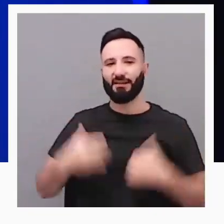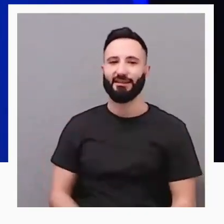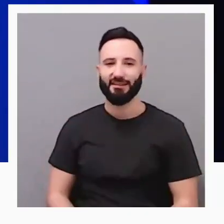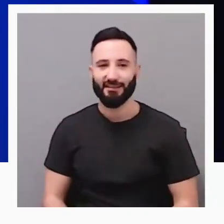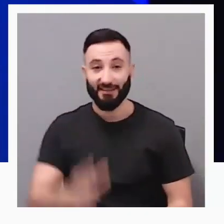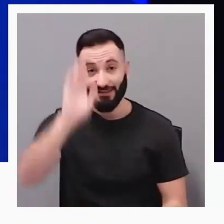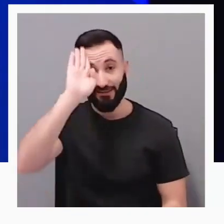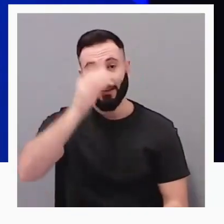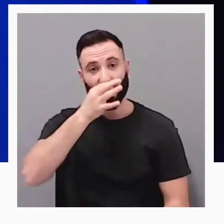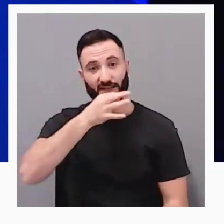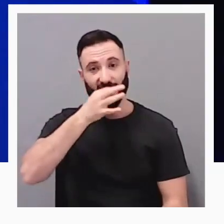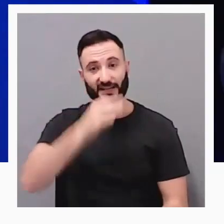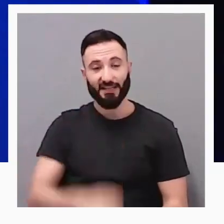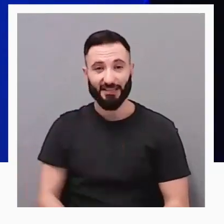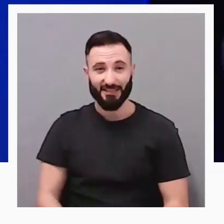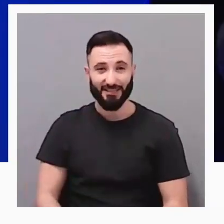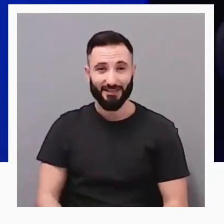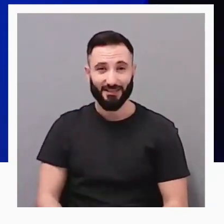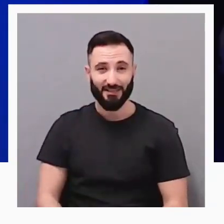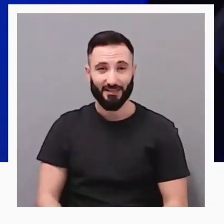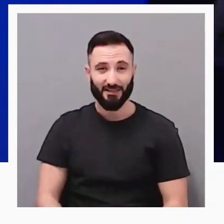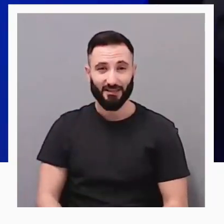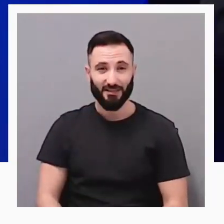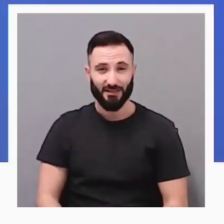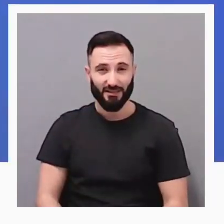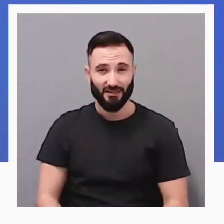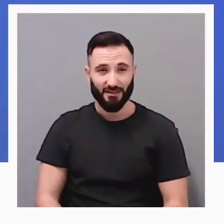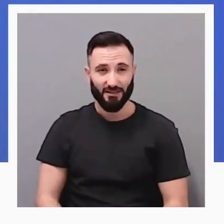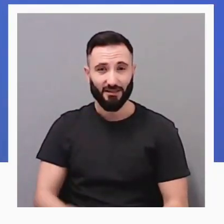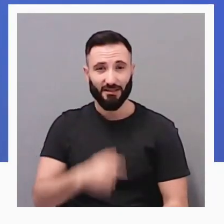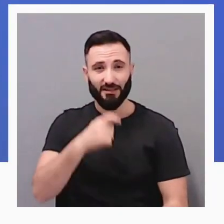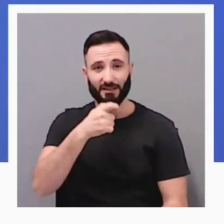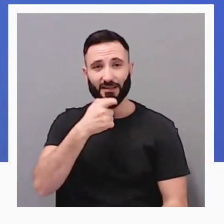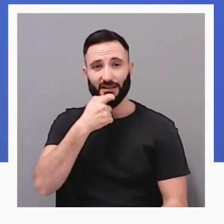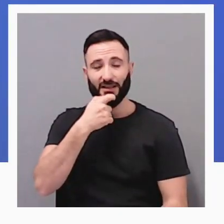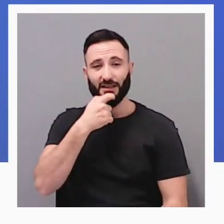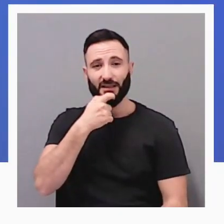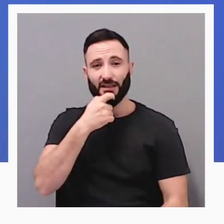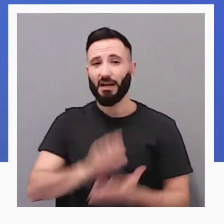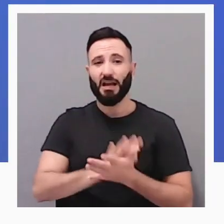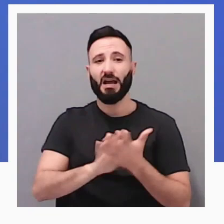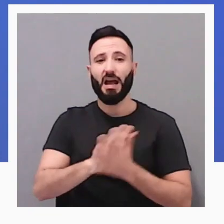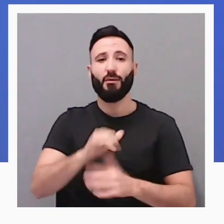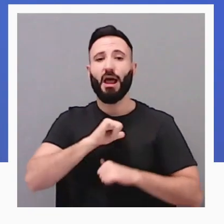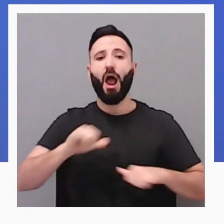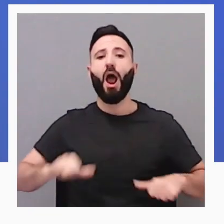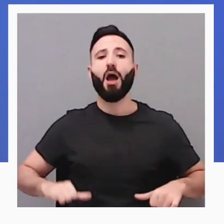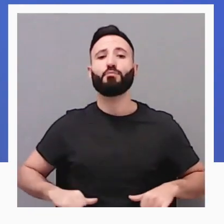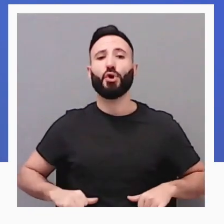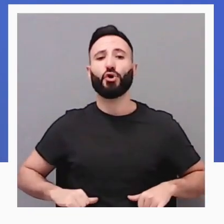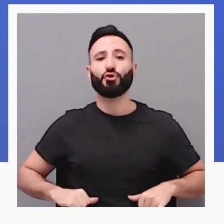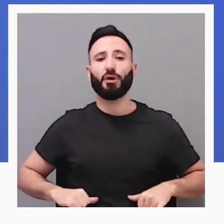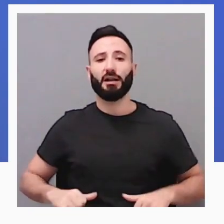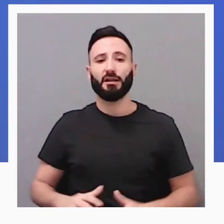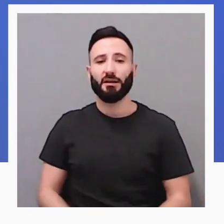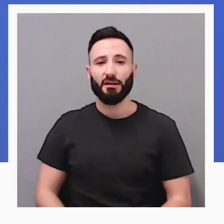tarde. Fico muito feliz de estar aqui hoje, ter a oportunidade de partilhar o meu projeto educativo